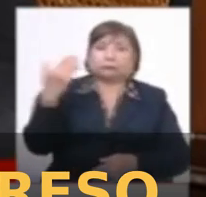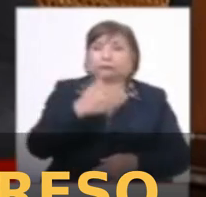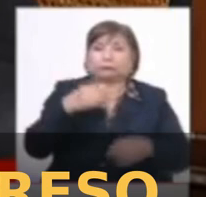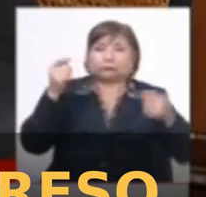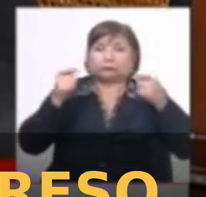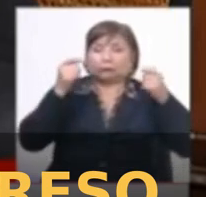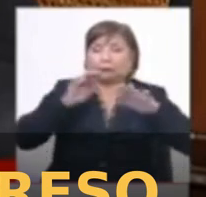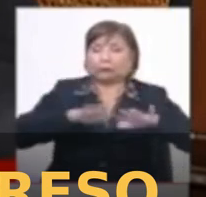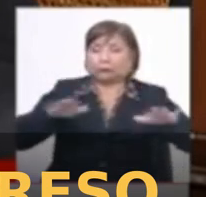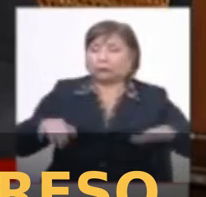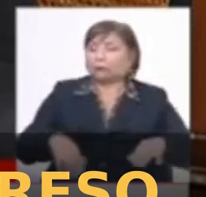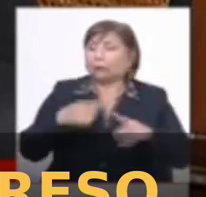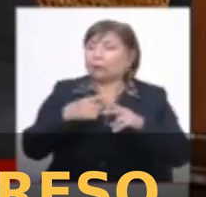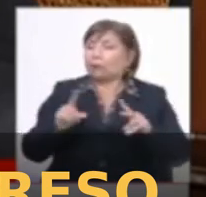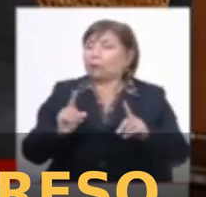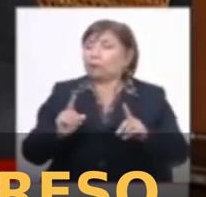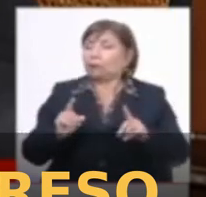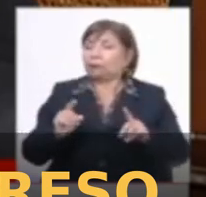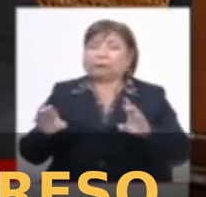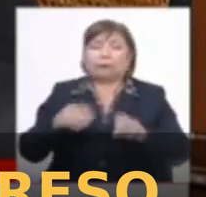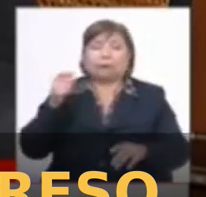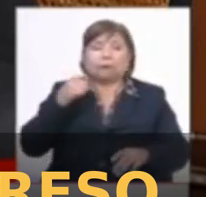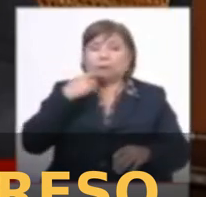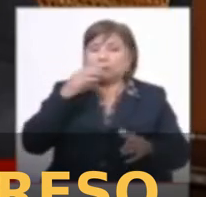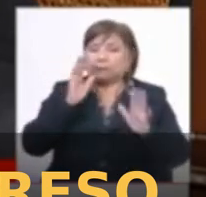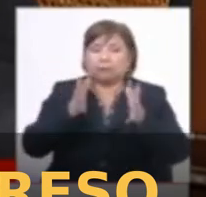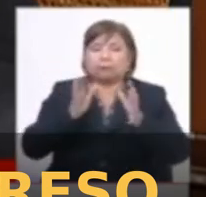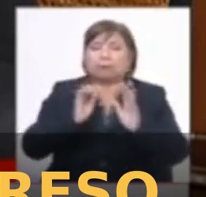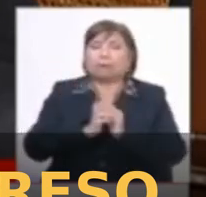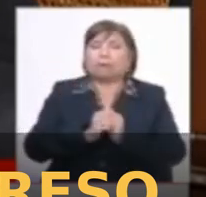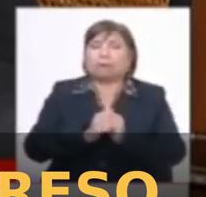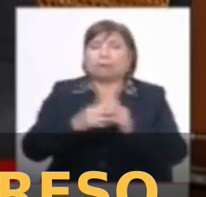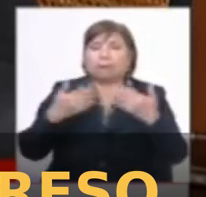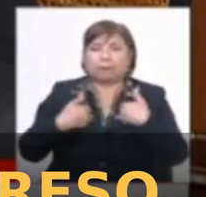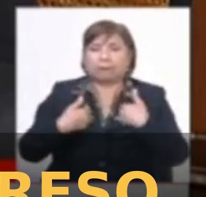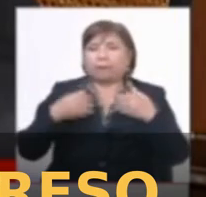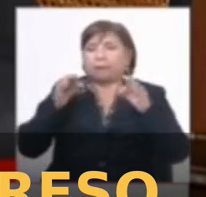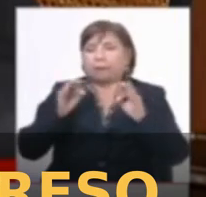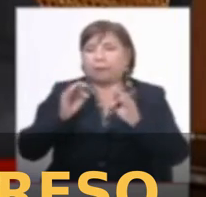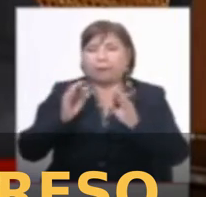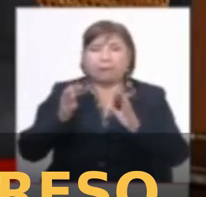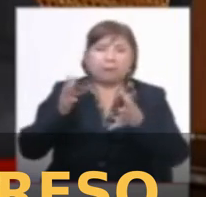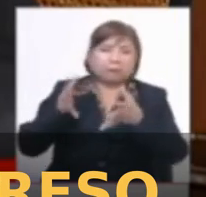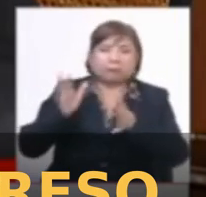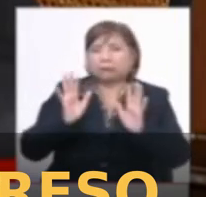de las niñas. Sin embargo, cuando pasa esto, él deja el viaje que tenía pendiente y...